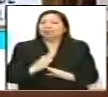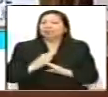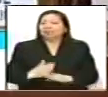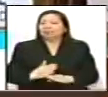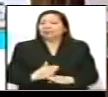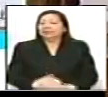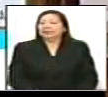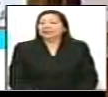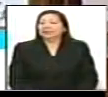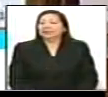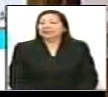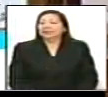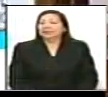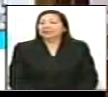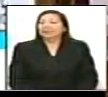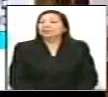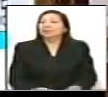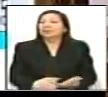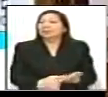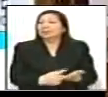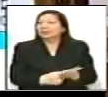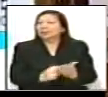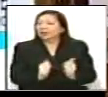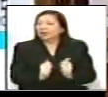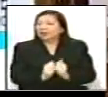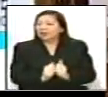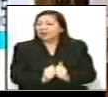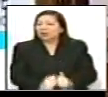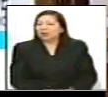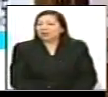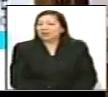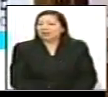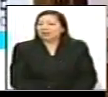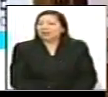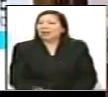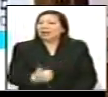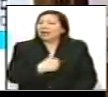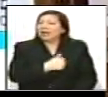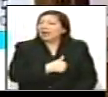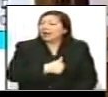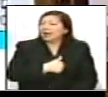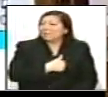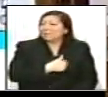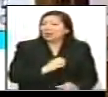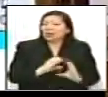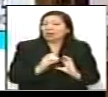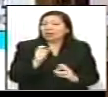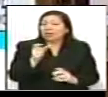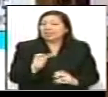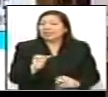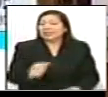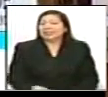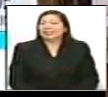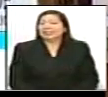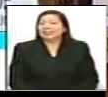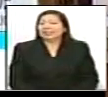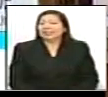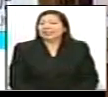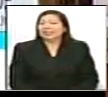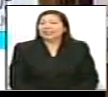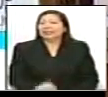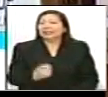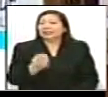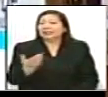rechazados o ignorados coincide con una súbita actitud del congresista